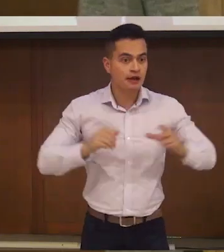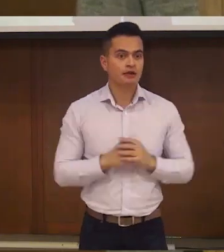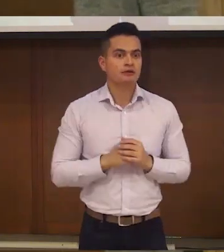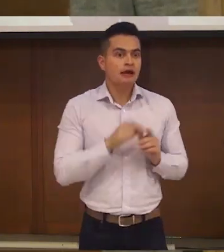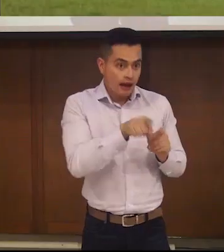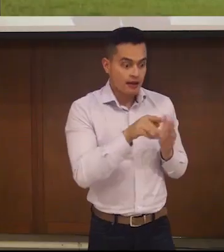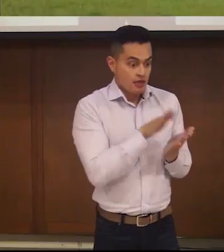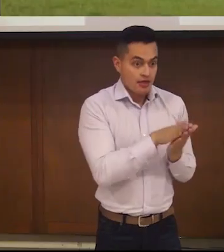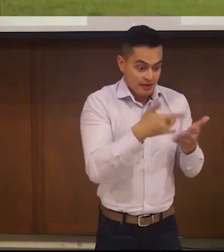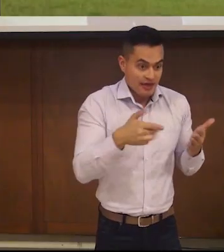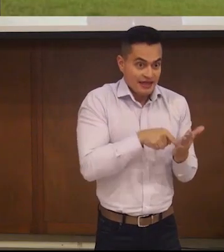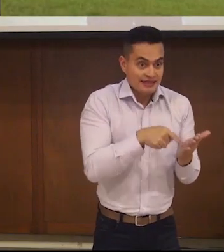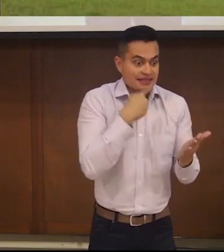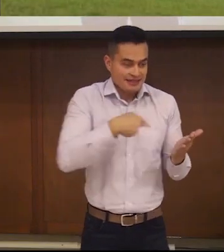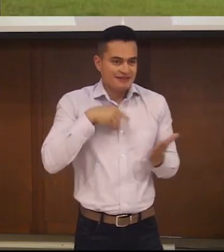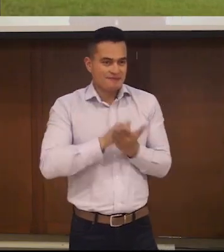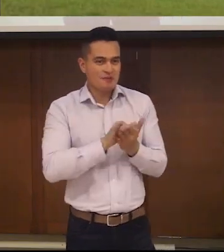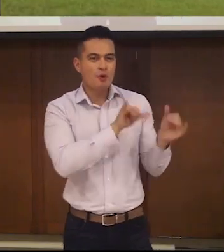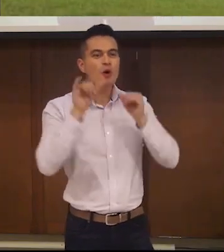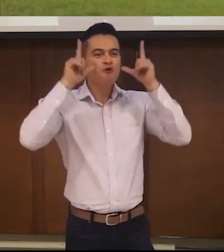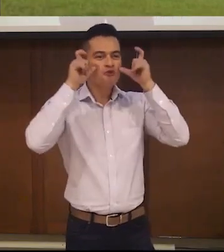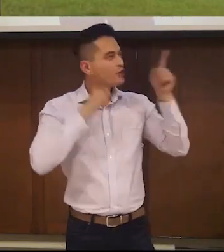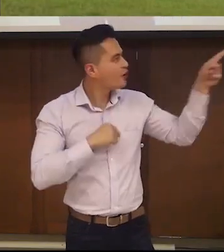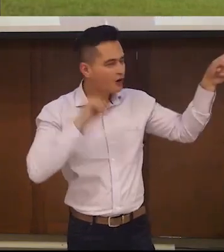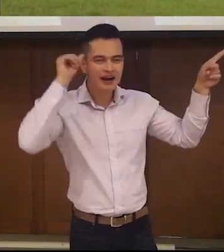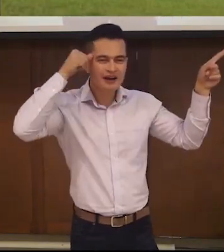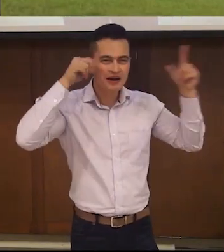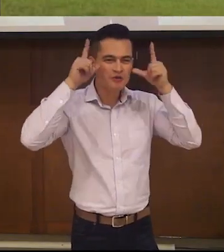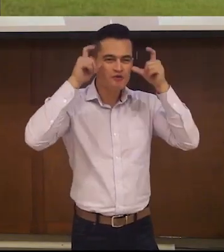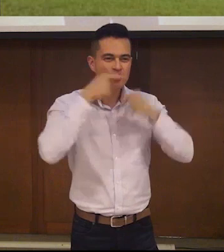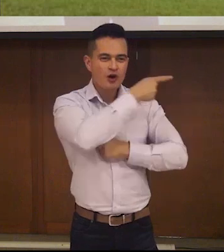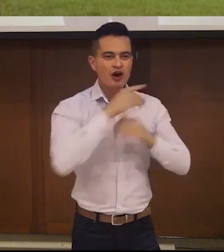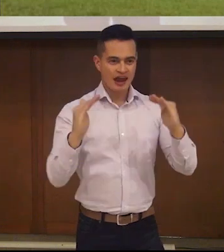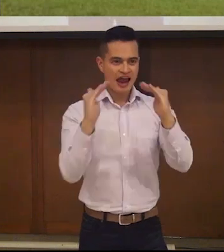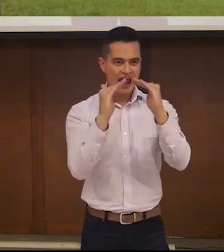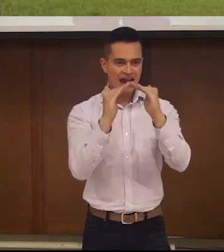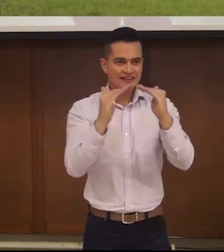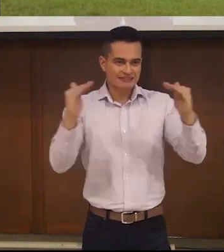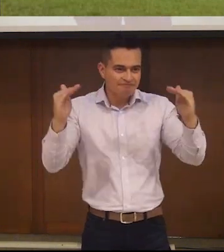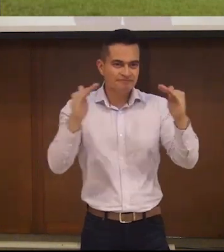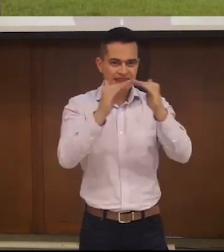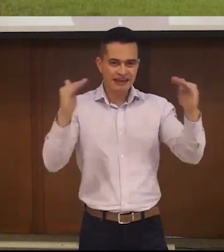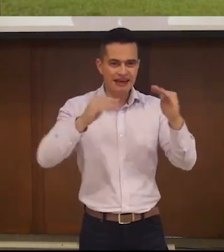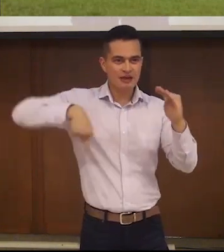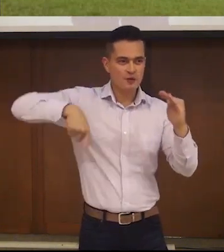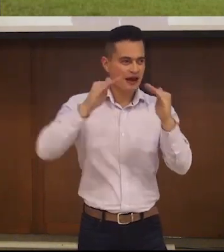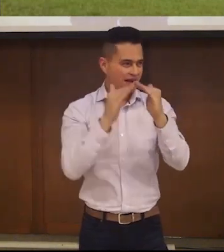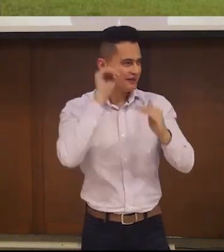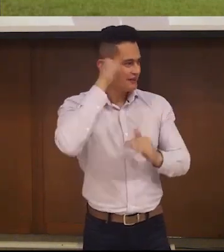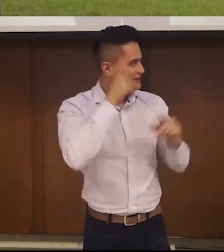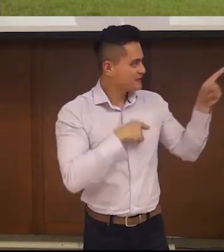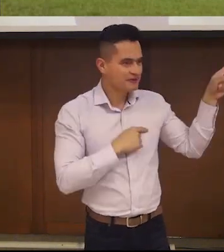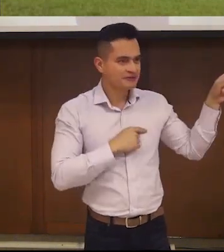mandan documental es esta que mostró Gerardo hace un rato, que debe andar por ahí. No, a